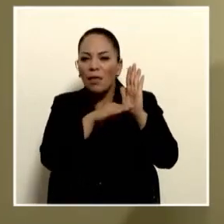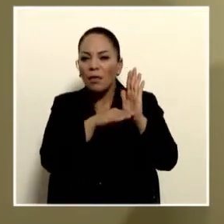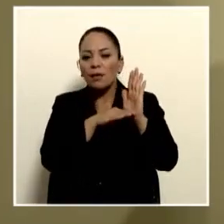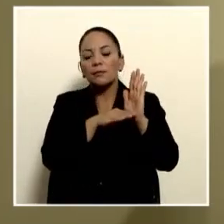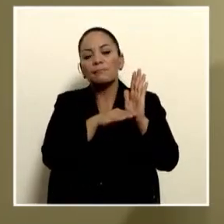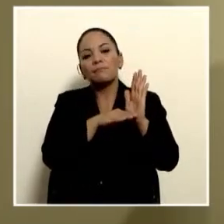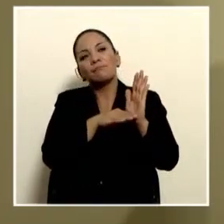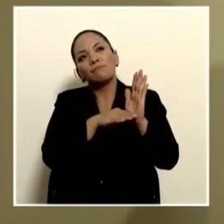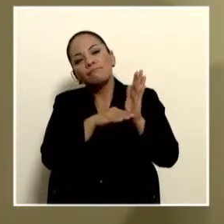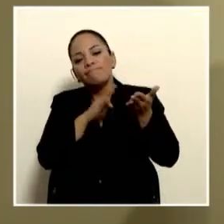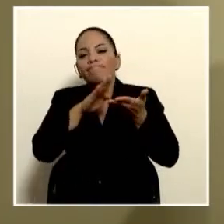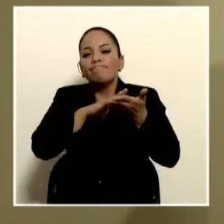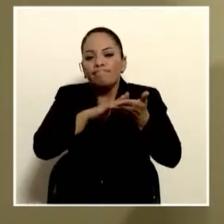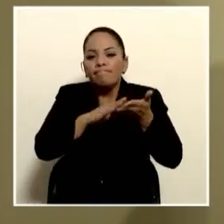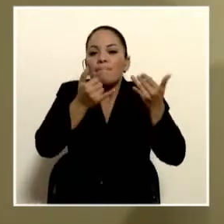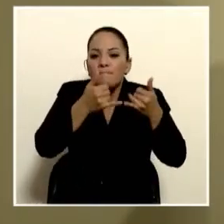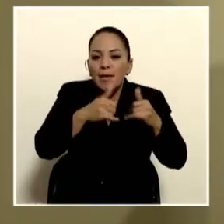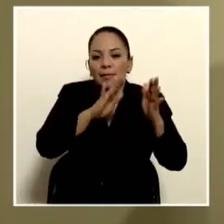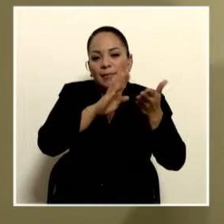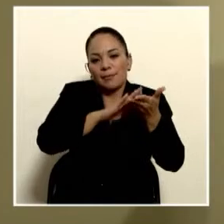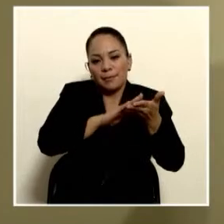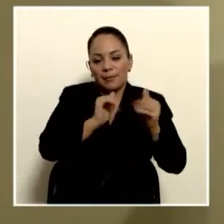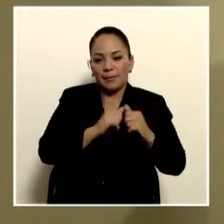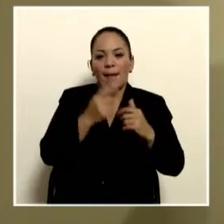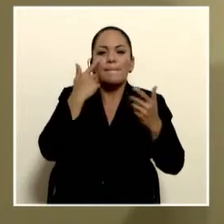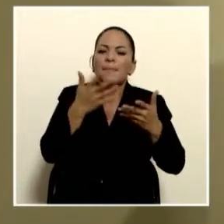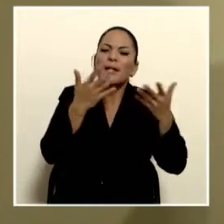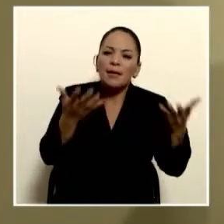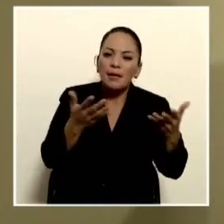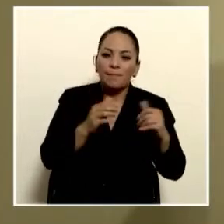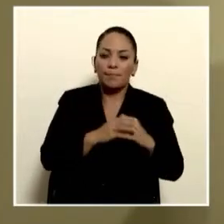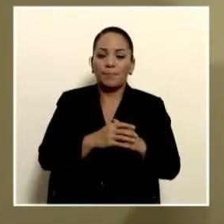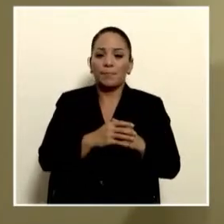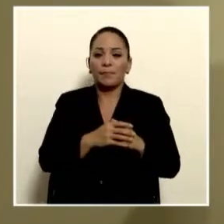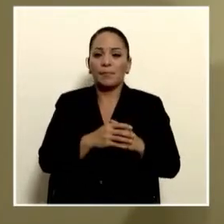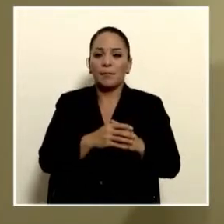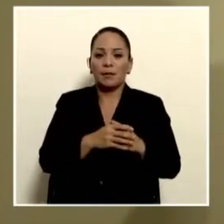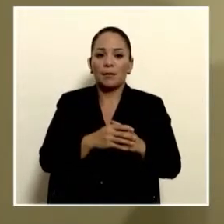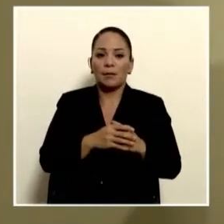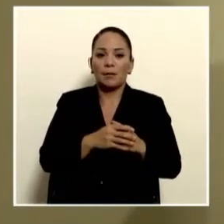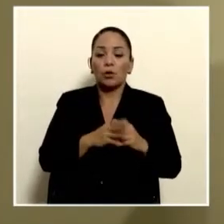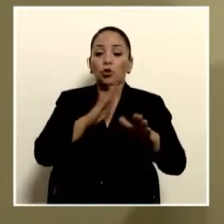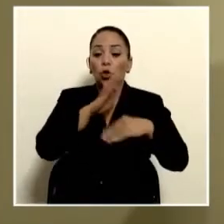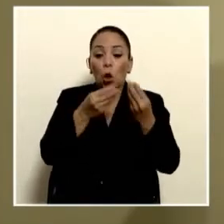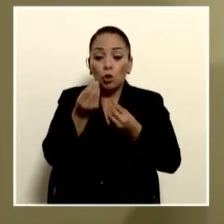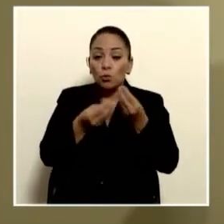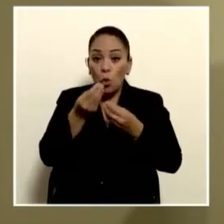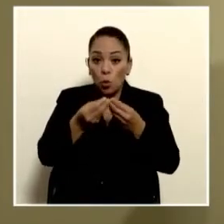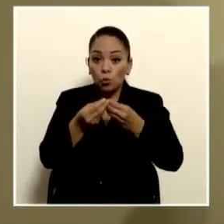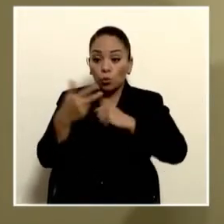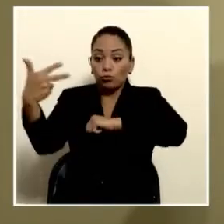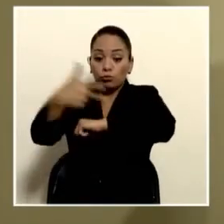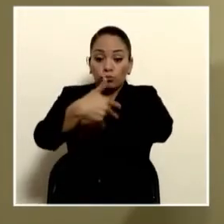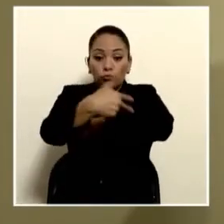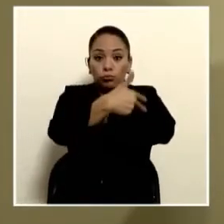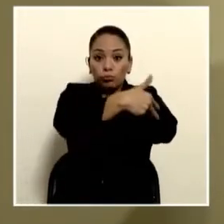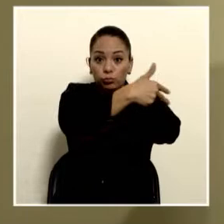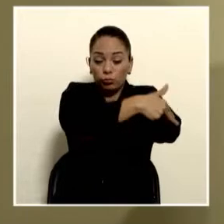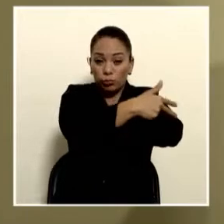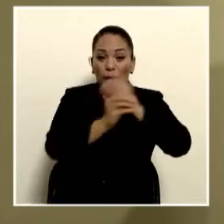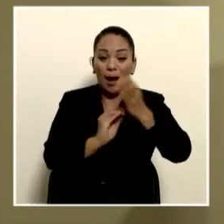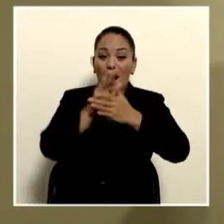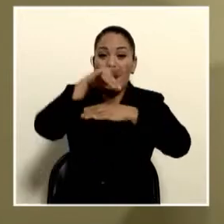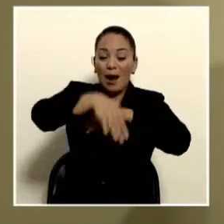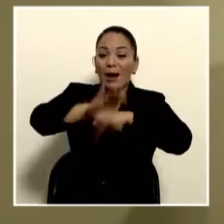paliativas inmediatas para que la carga que entre y que sale por Caldera no se pudra